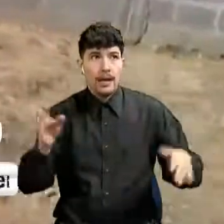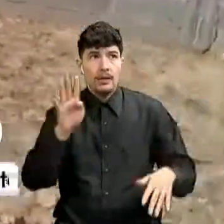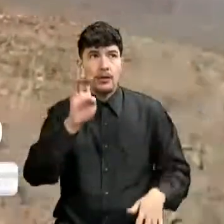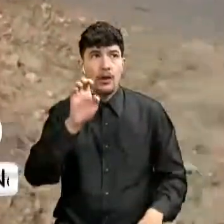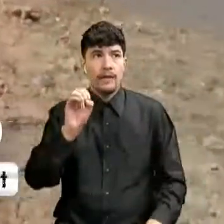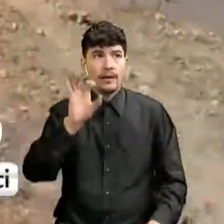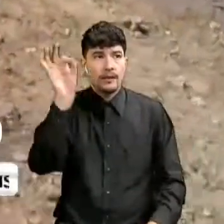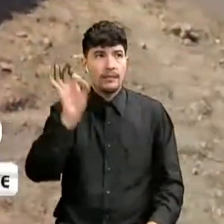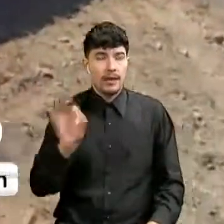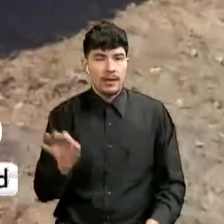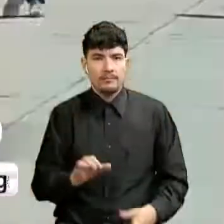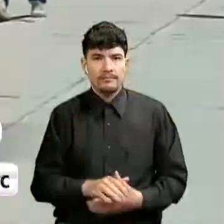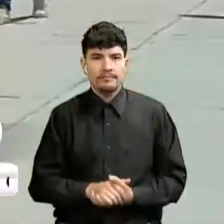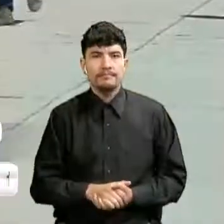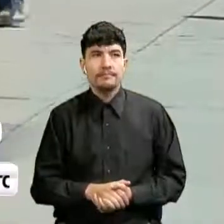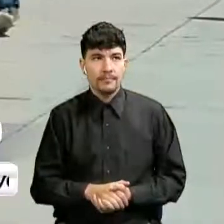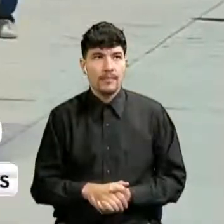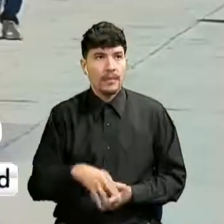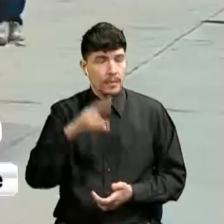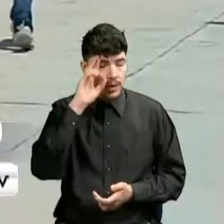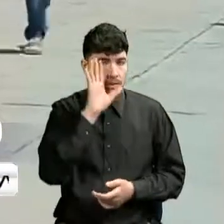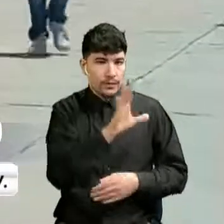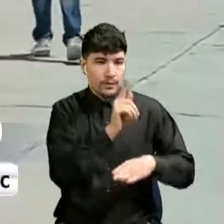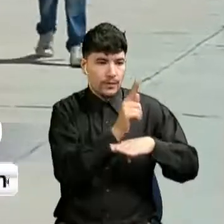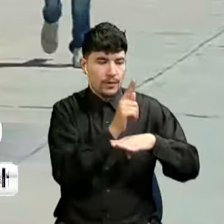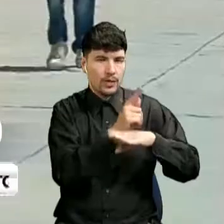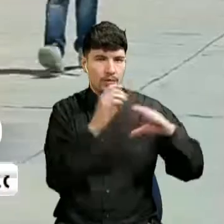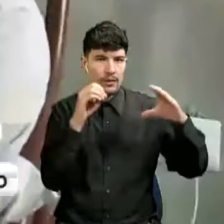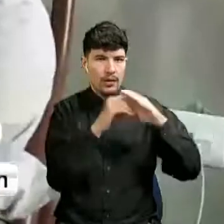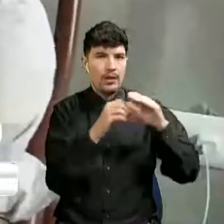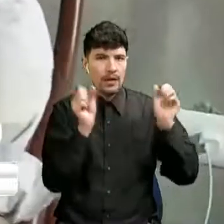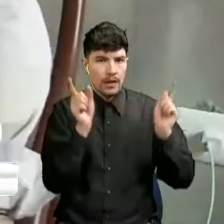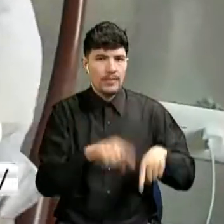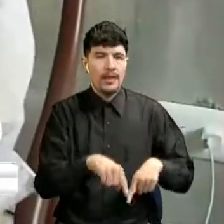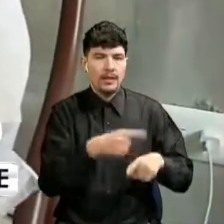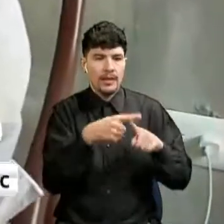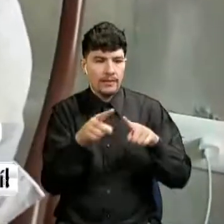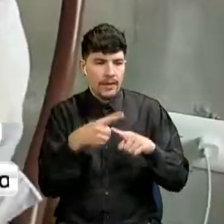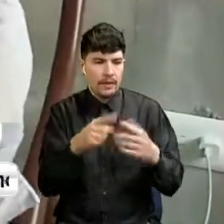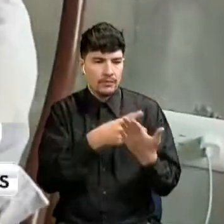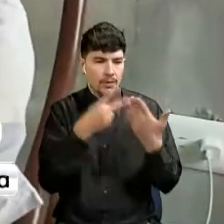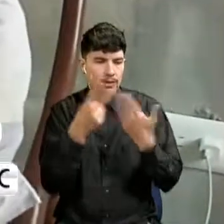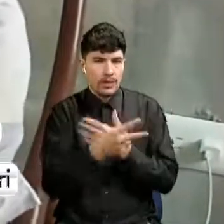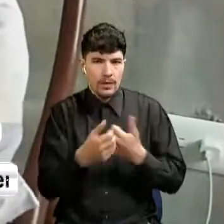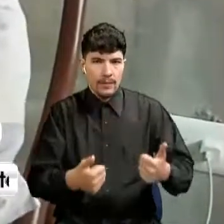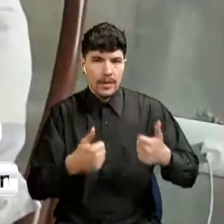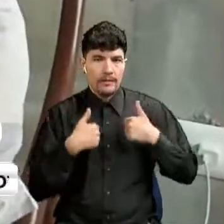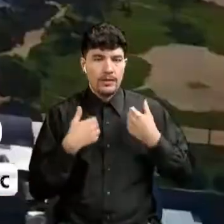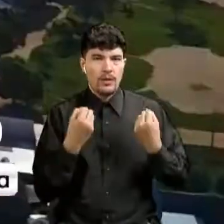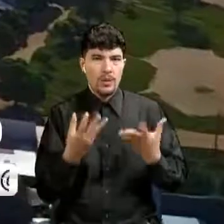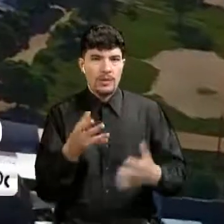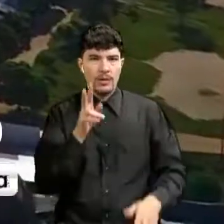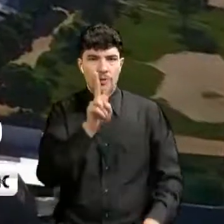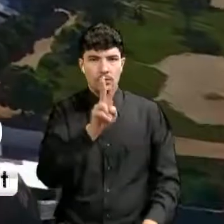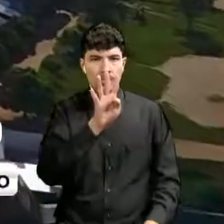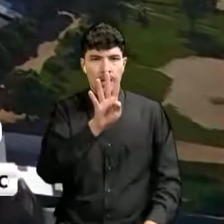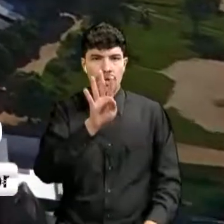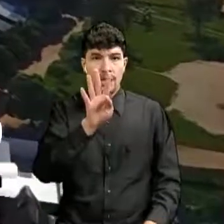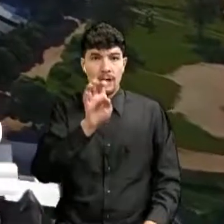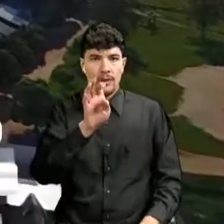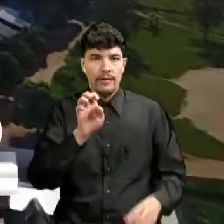este fondo desarrolla otros tres proyectos de vivienda en este municipio con lo cual se beneficiarán 249 familias más